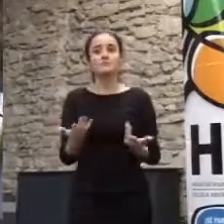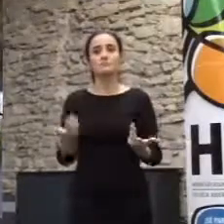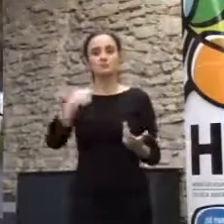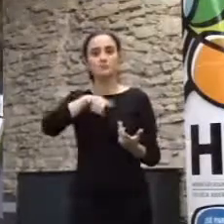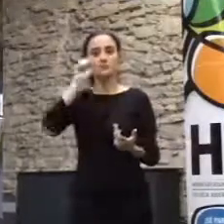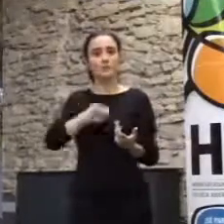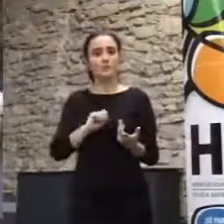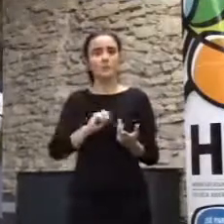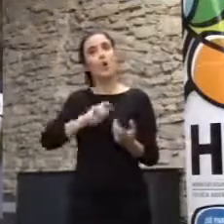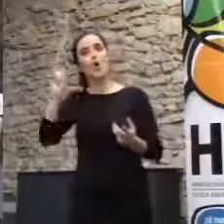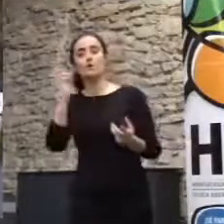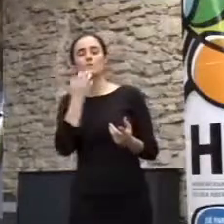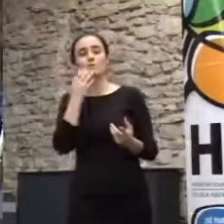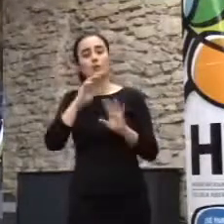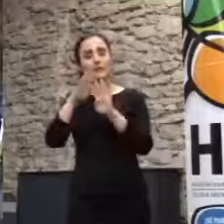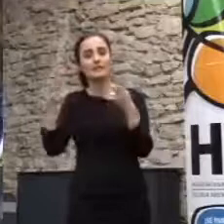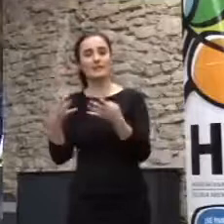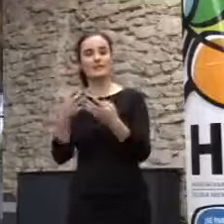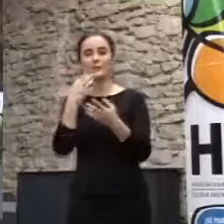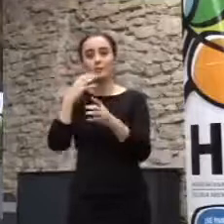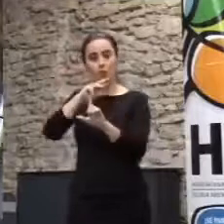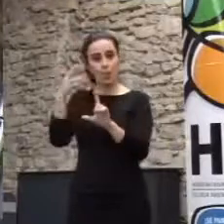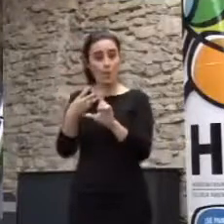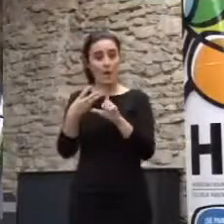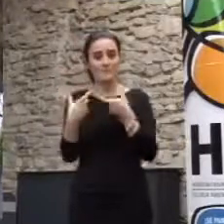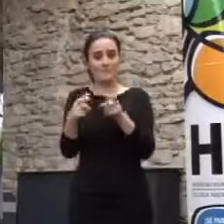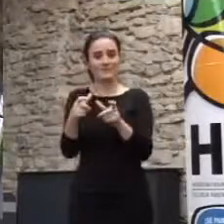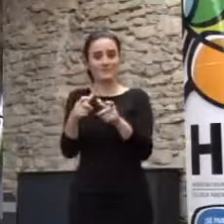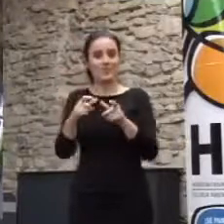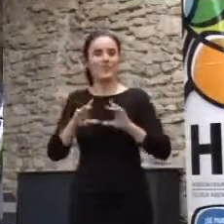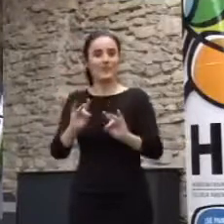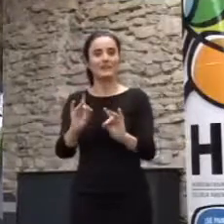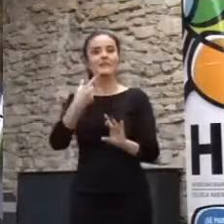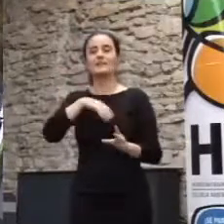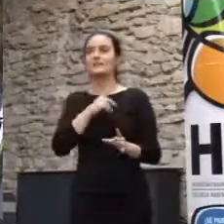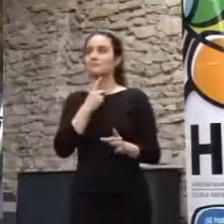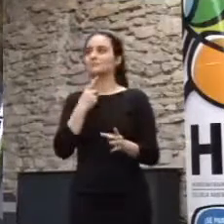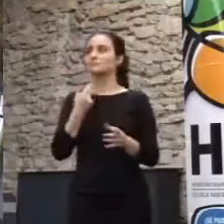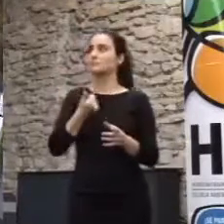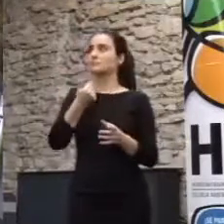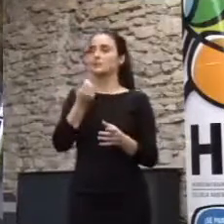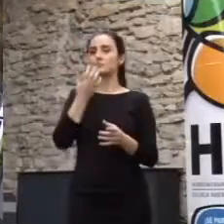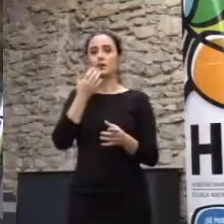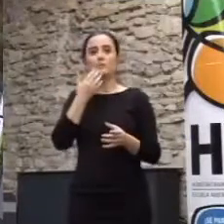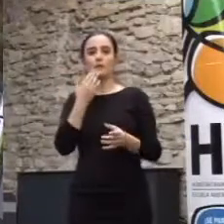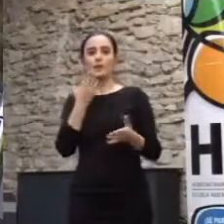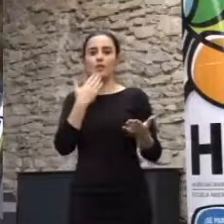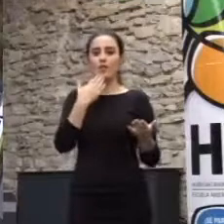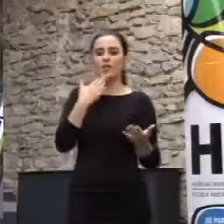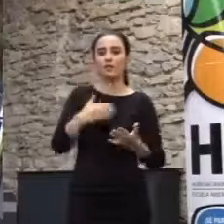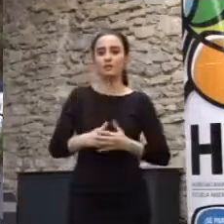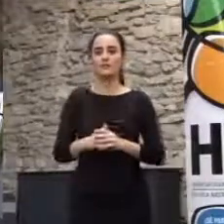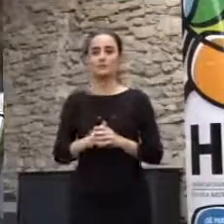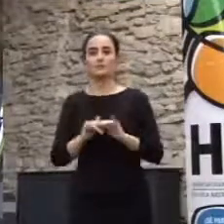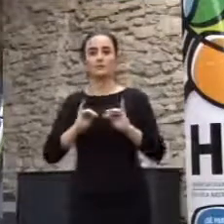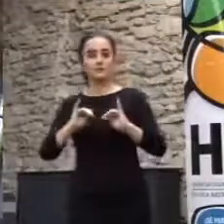que es la de entretener, sobre todo en el ámbito web, ¿no? En el ámbito digital que se presta más al entretenimiento. Y